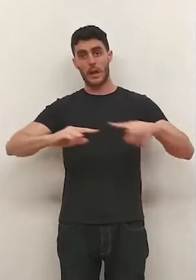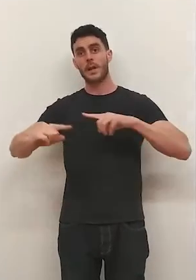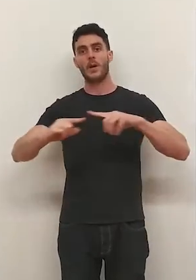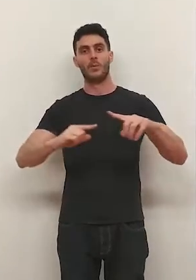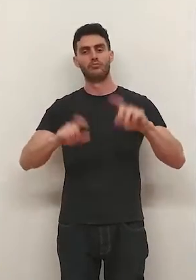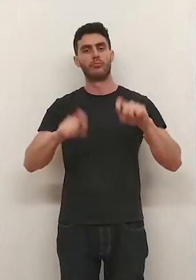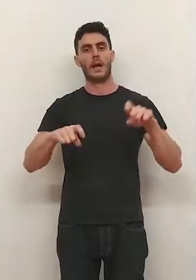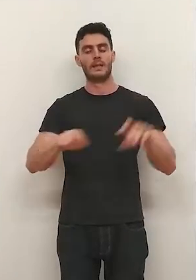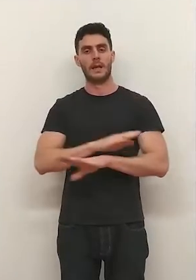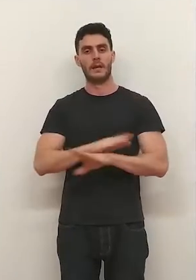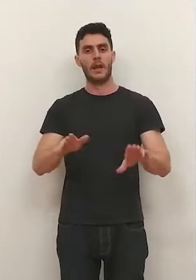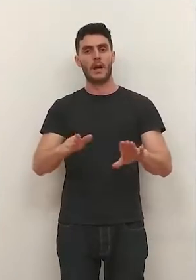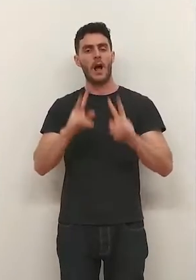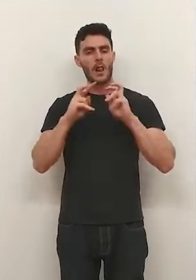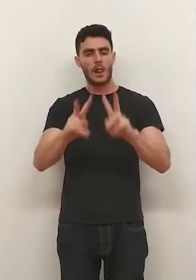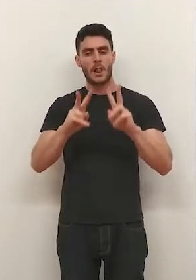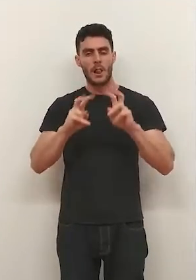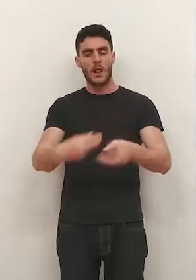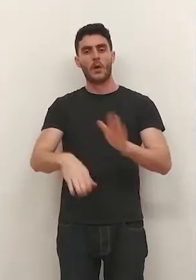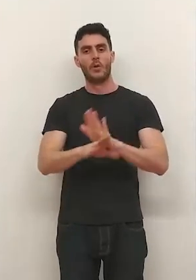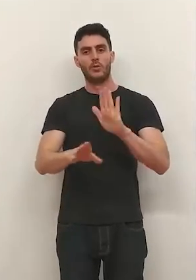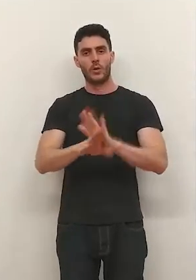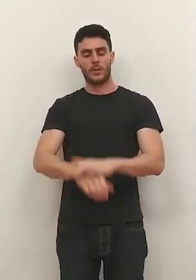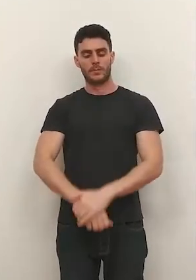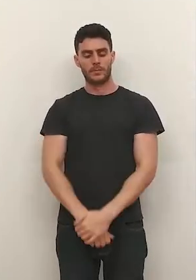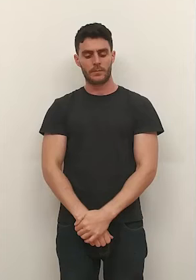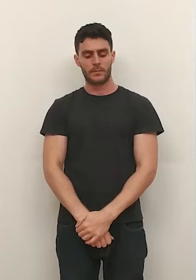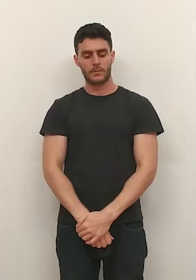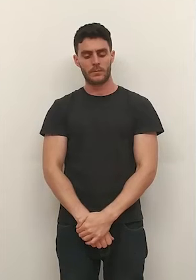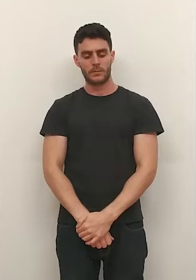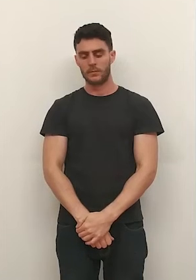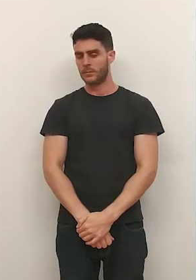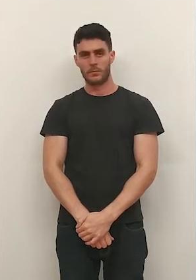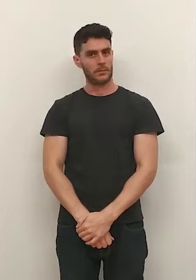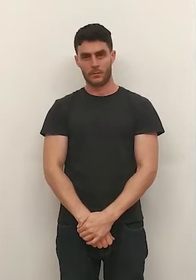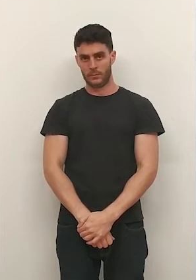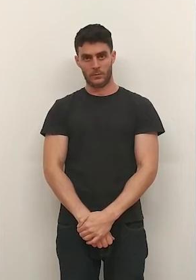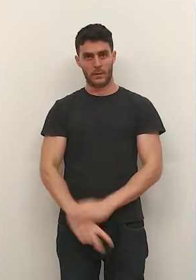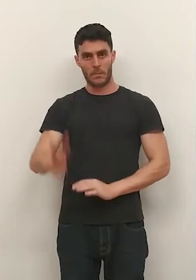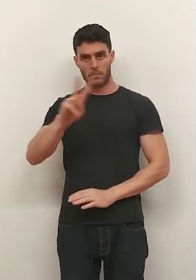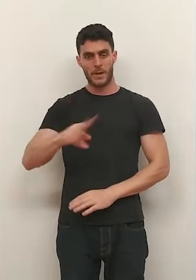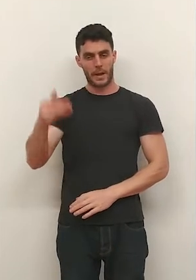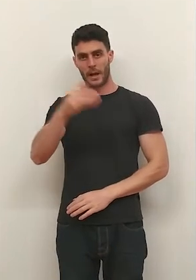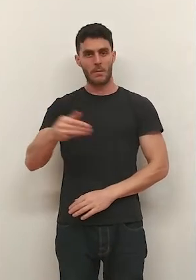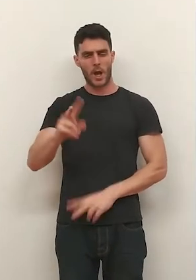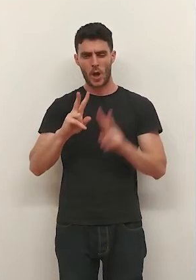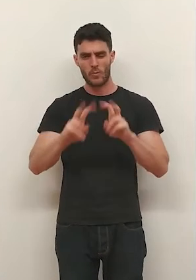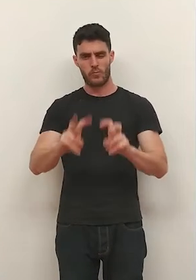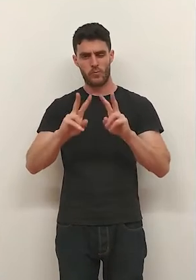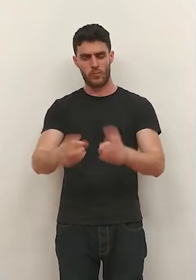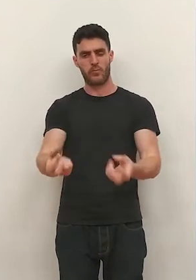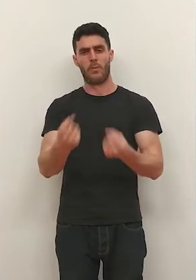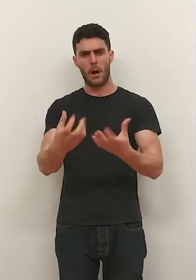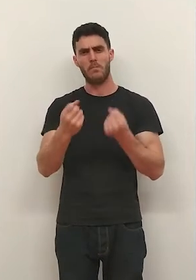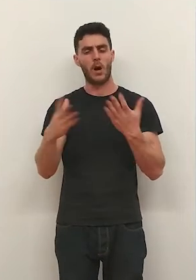Aguilar no descansa y continúa analizando al filial amarillo. Intentando analizar al máximo todo lo que podamos del Villarreal B, nos está llegando mucha